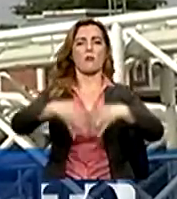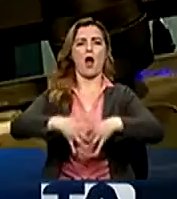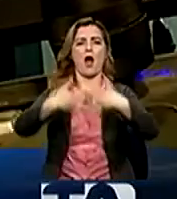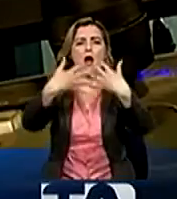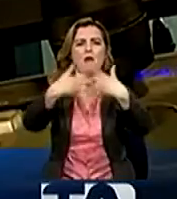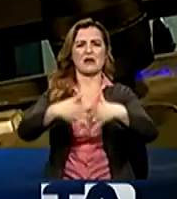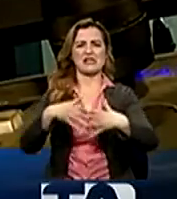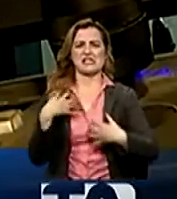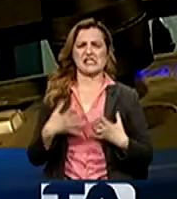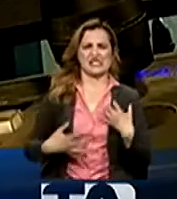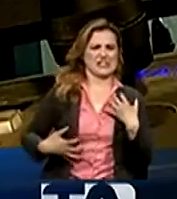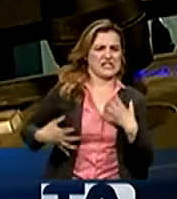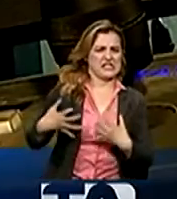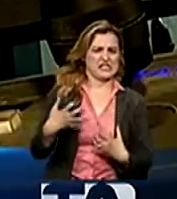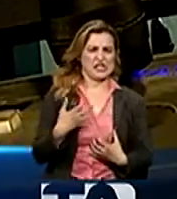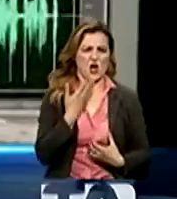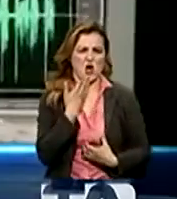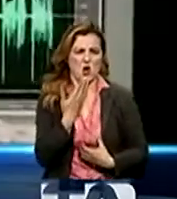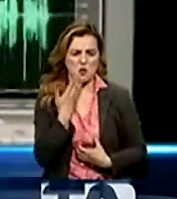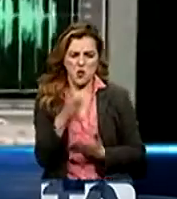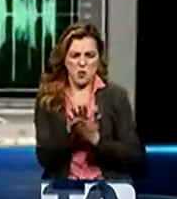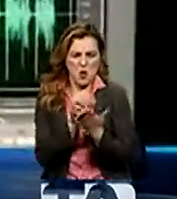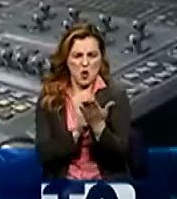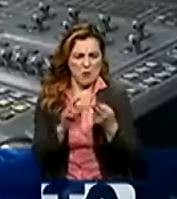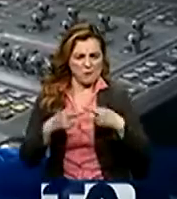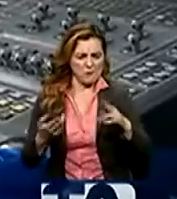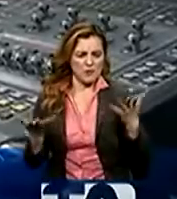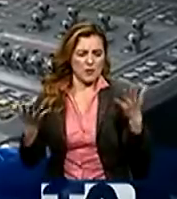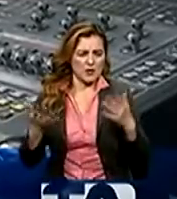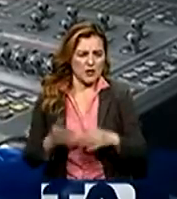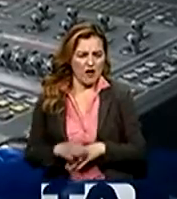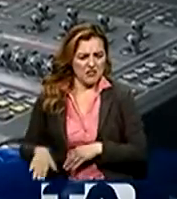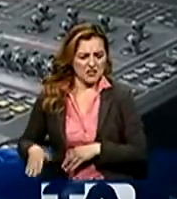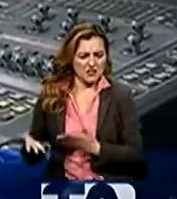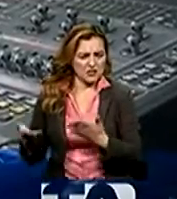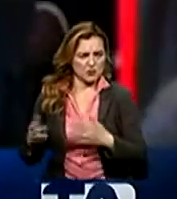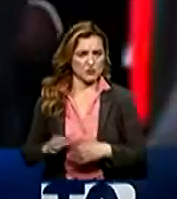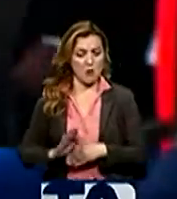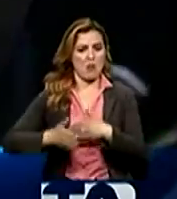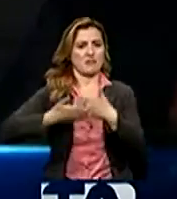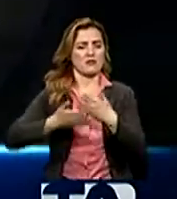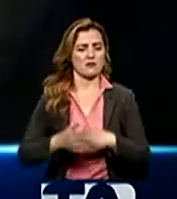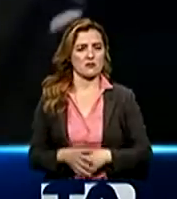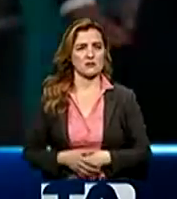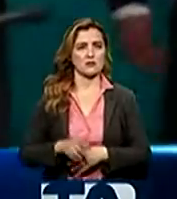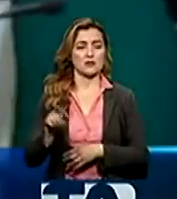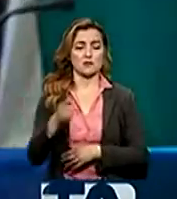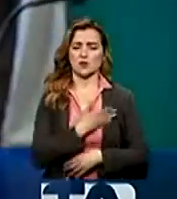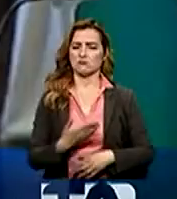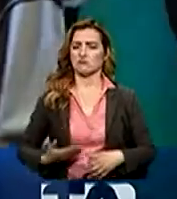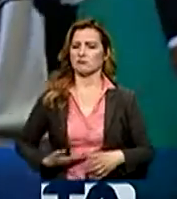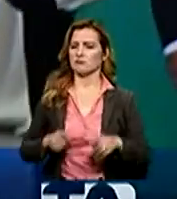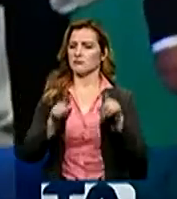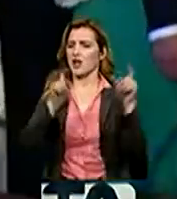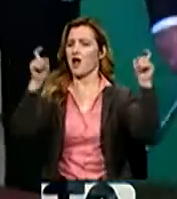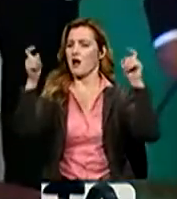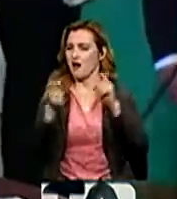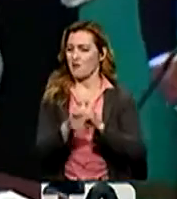causó malestar por incluirse en el proyecto de reformas a última hora. El Ejecutivo ya ha anunciado un paquete